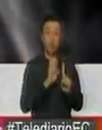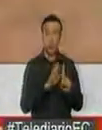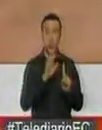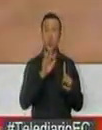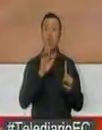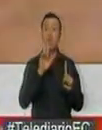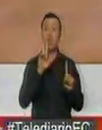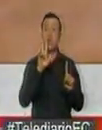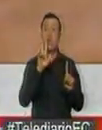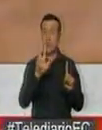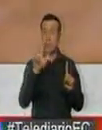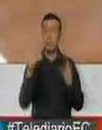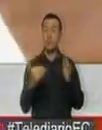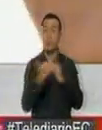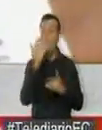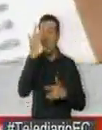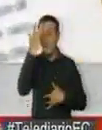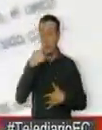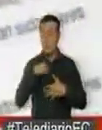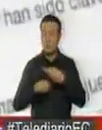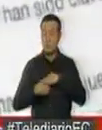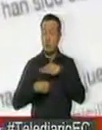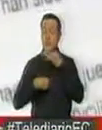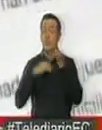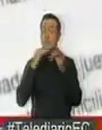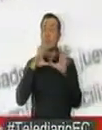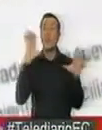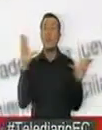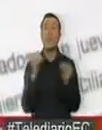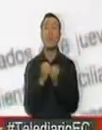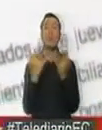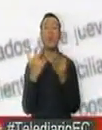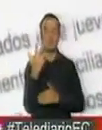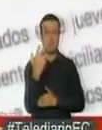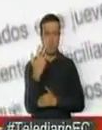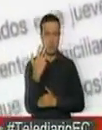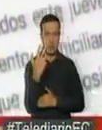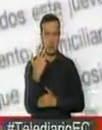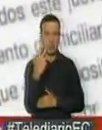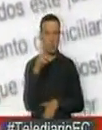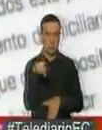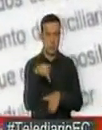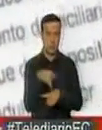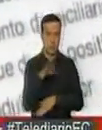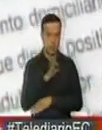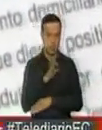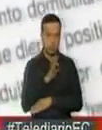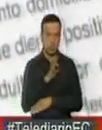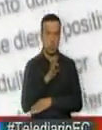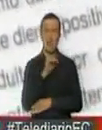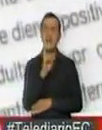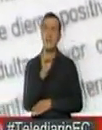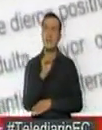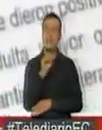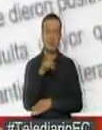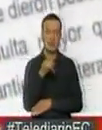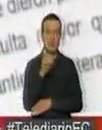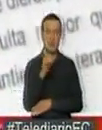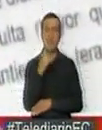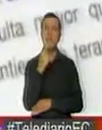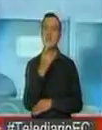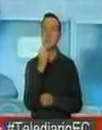el COVID-19 o coronavirus, con los que suman 13 en total. Según el experto técnico del Centro de Referencia Nacional de